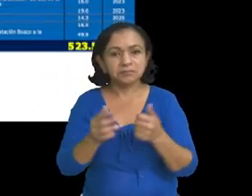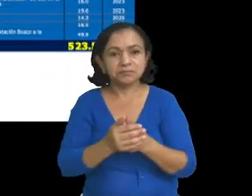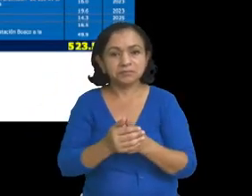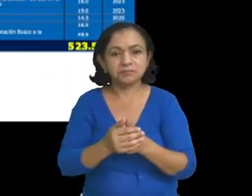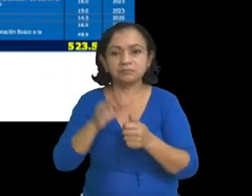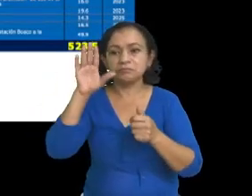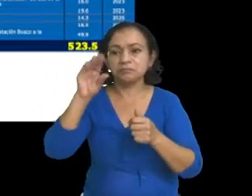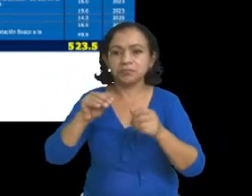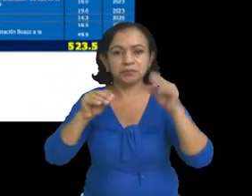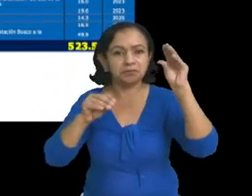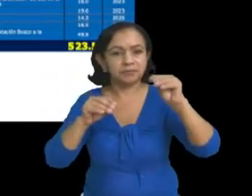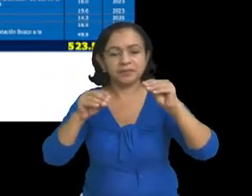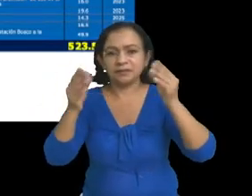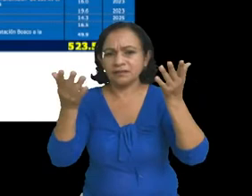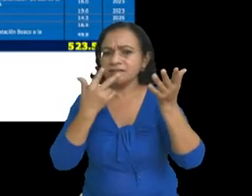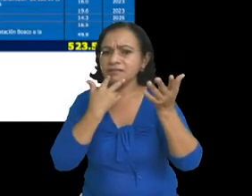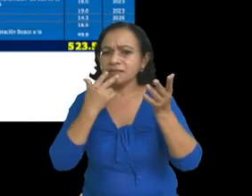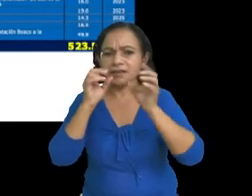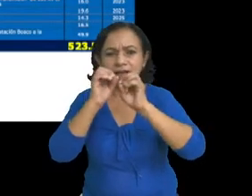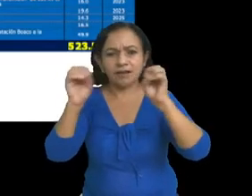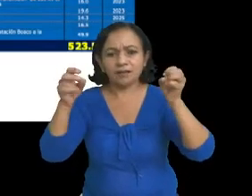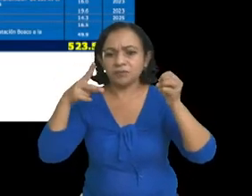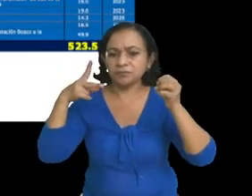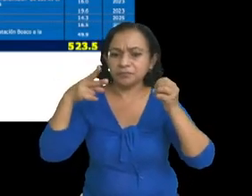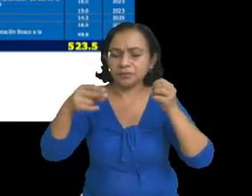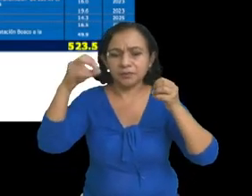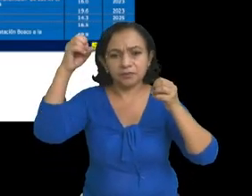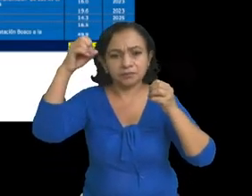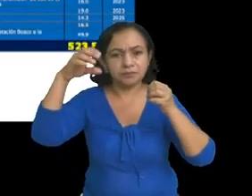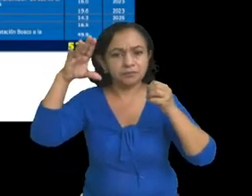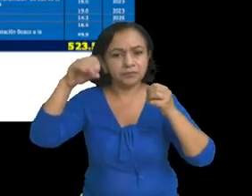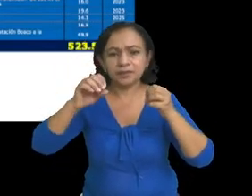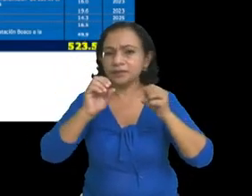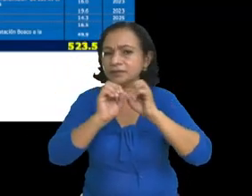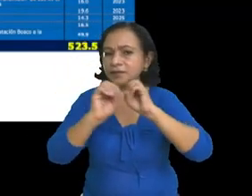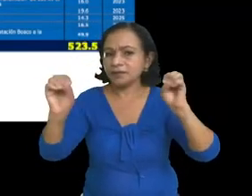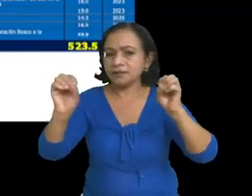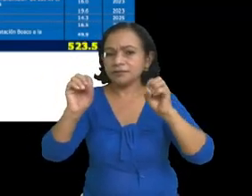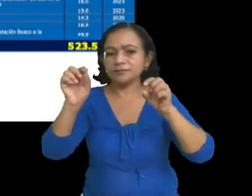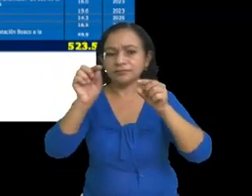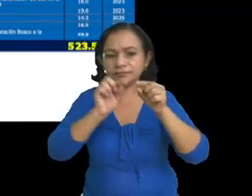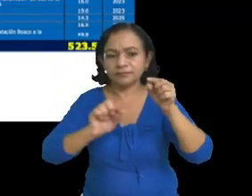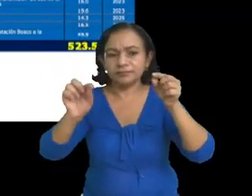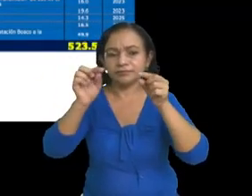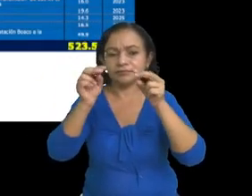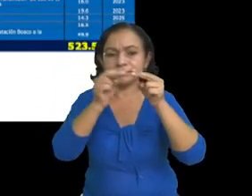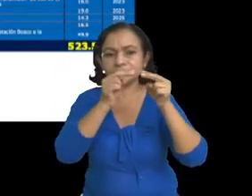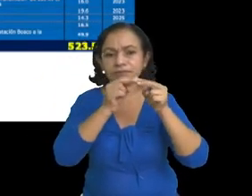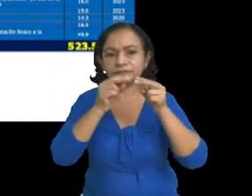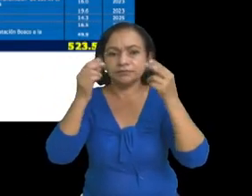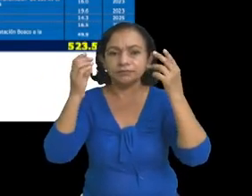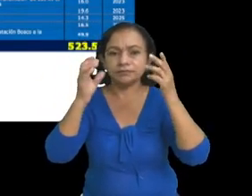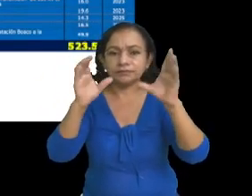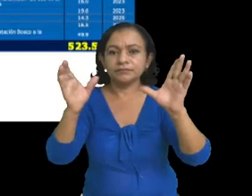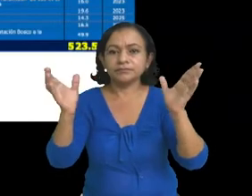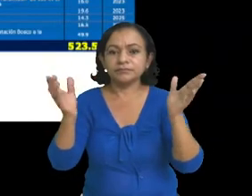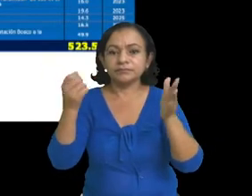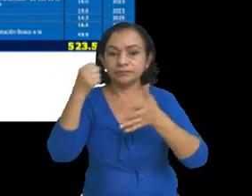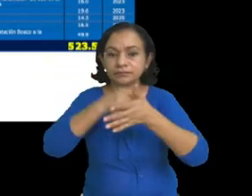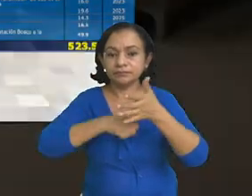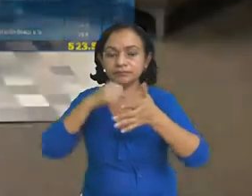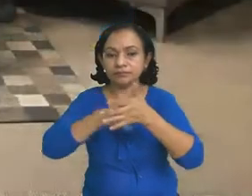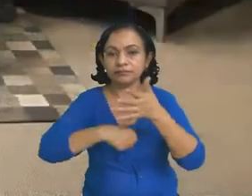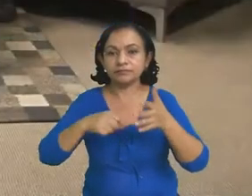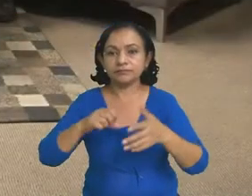no hay interrupción del servicio. No hay interrupción del servicio. ¿Por qué? Porque el sistema está anillado. O sea, una de las cosas que hemos fortalecido